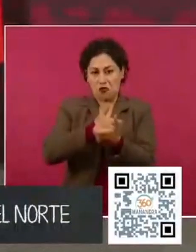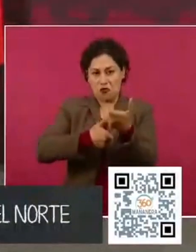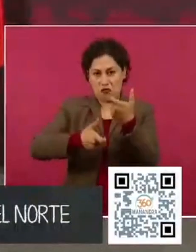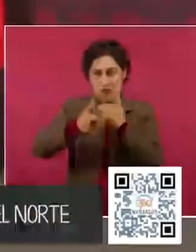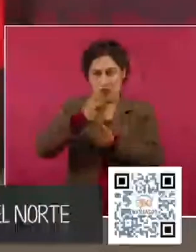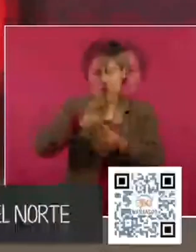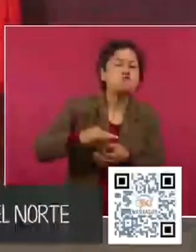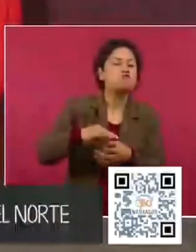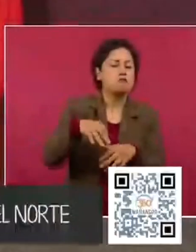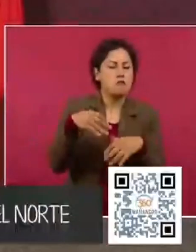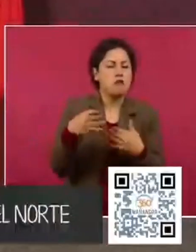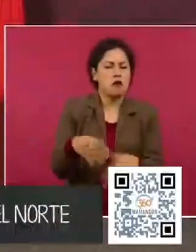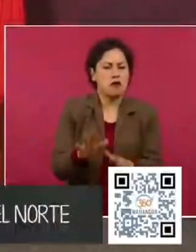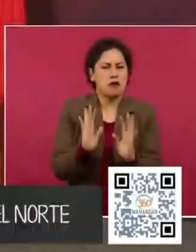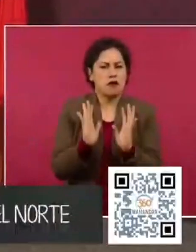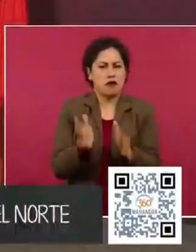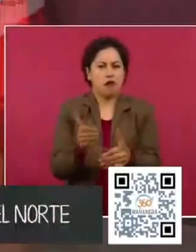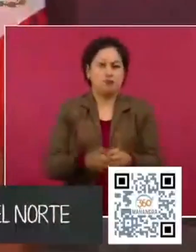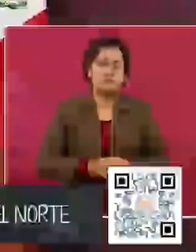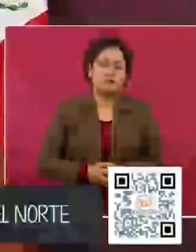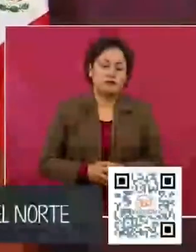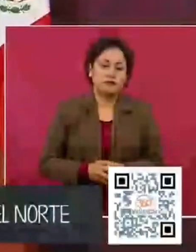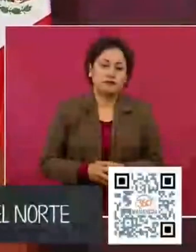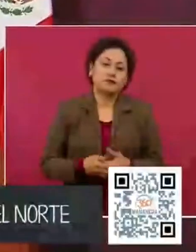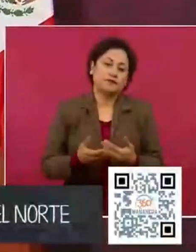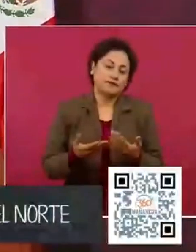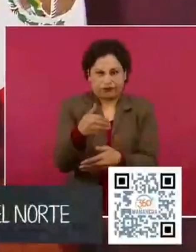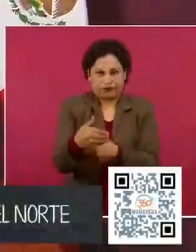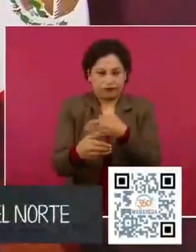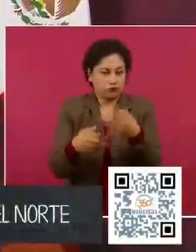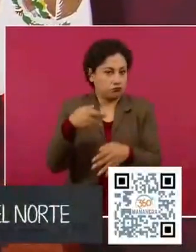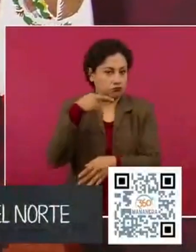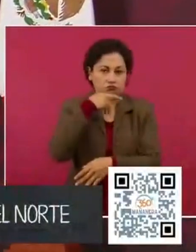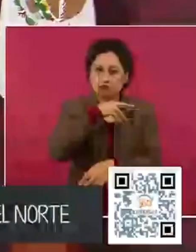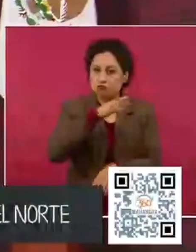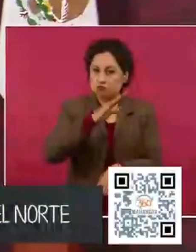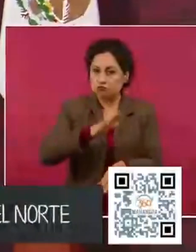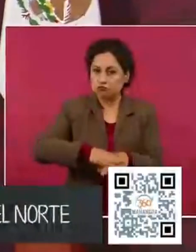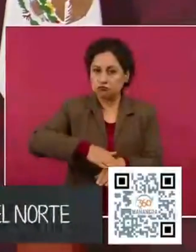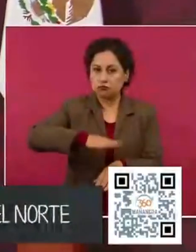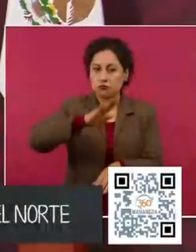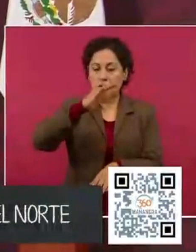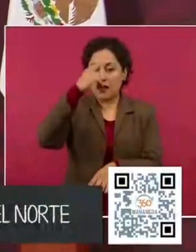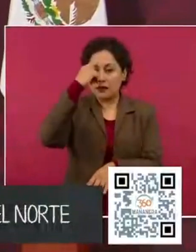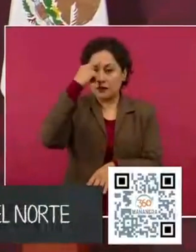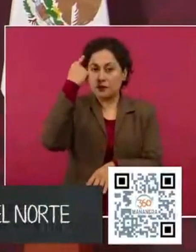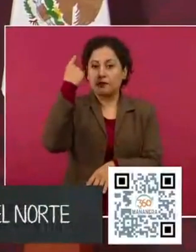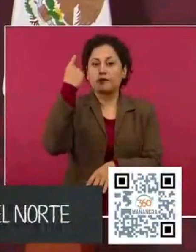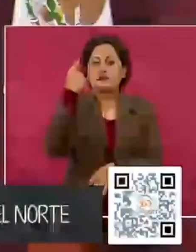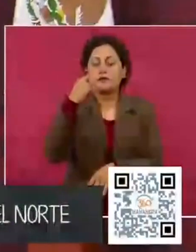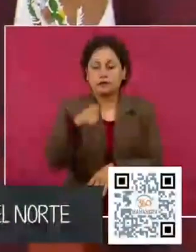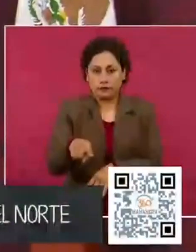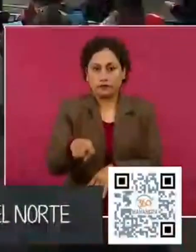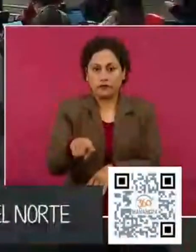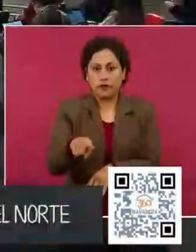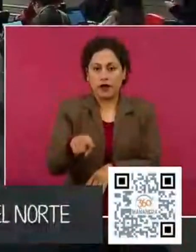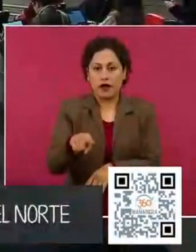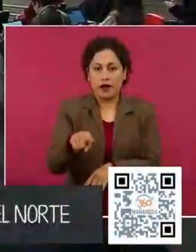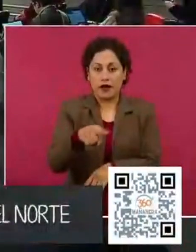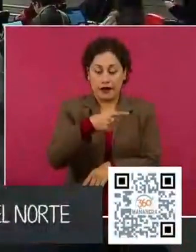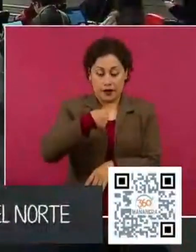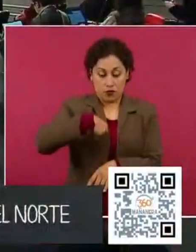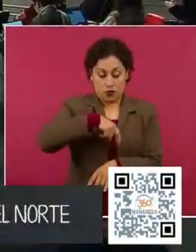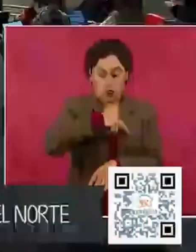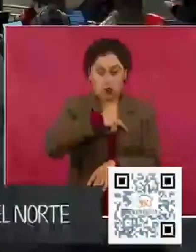del Norte y hay que este apresurarnos para terminar de ser autosuficientes